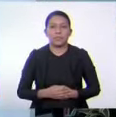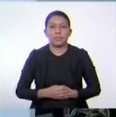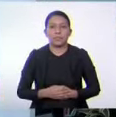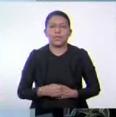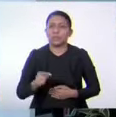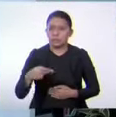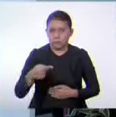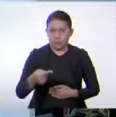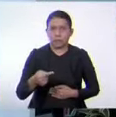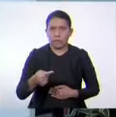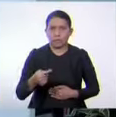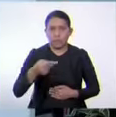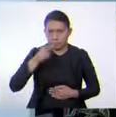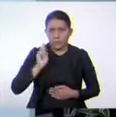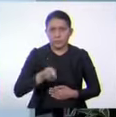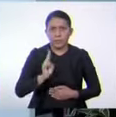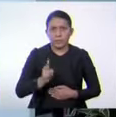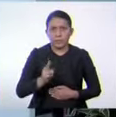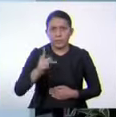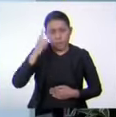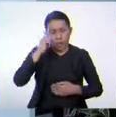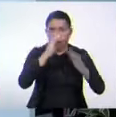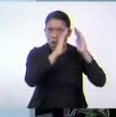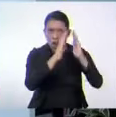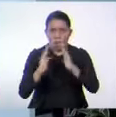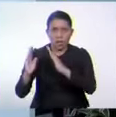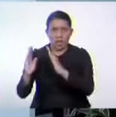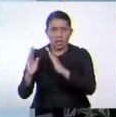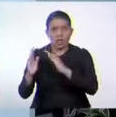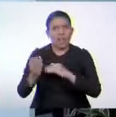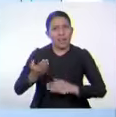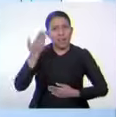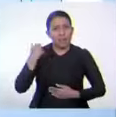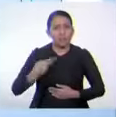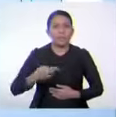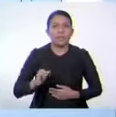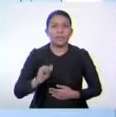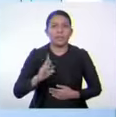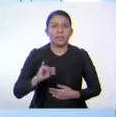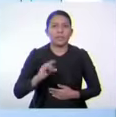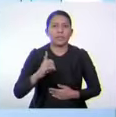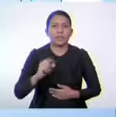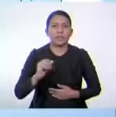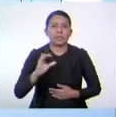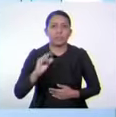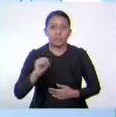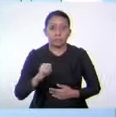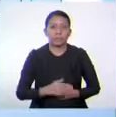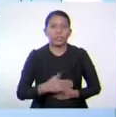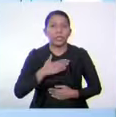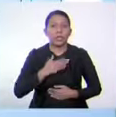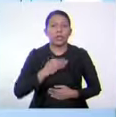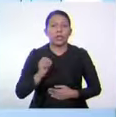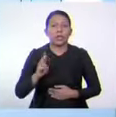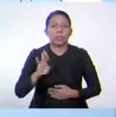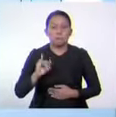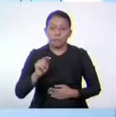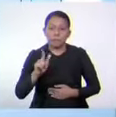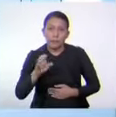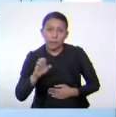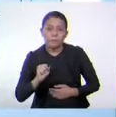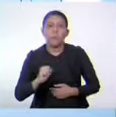Siempre seguimos la misma lógica de las otras dos hibridaciones. Tenemos los orbitales, la promoción